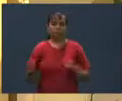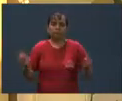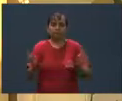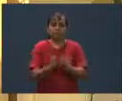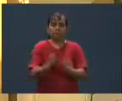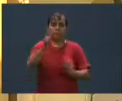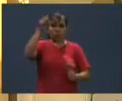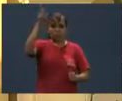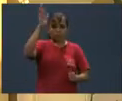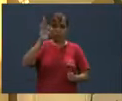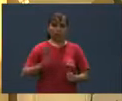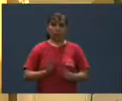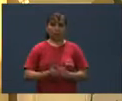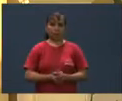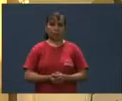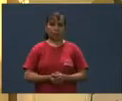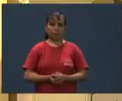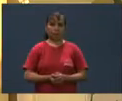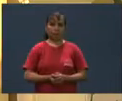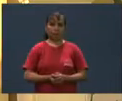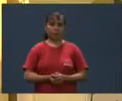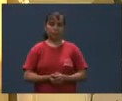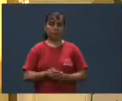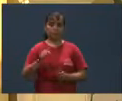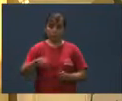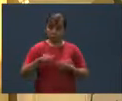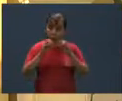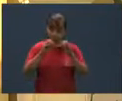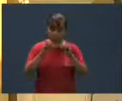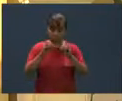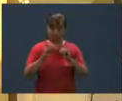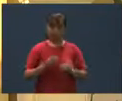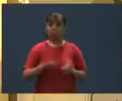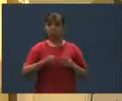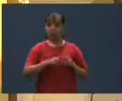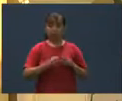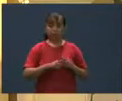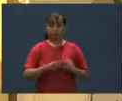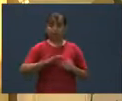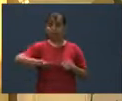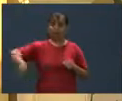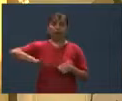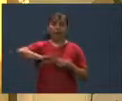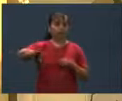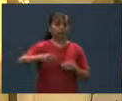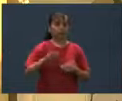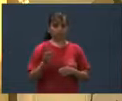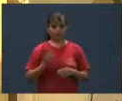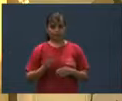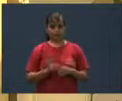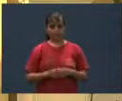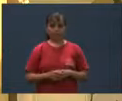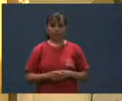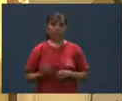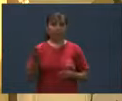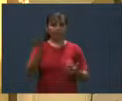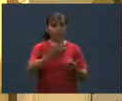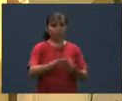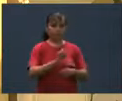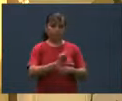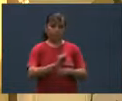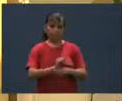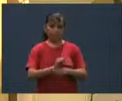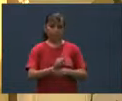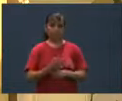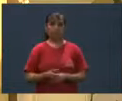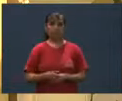sepa estar con Él. Y lo hemos explicado, no significa dejar todo lo que tengo y pues venirme aquí al templo, sino aquello que